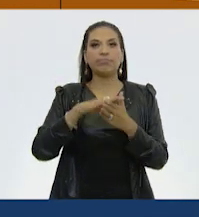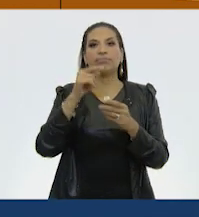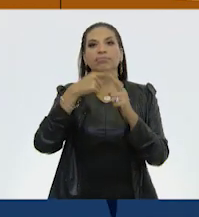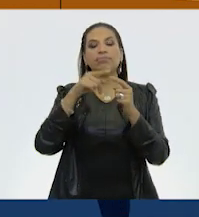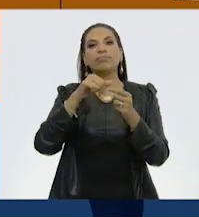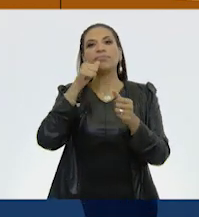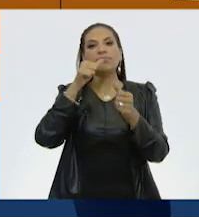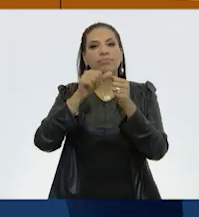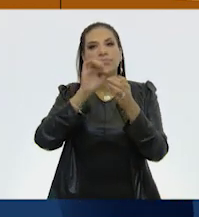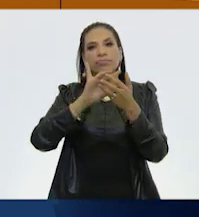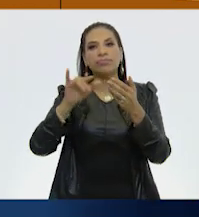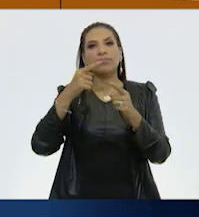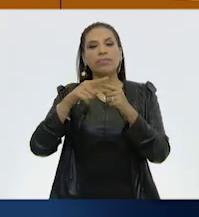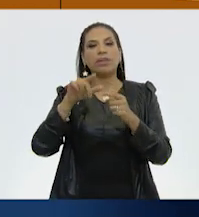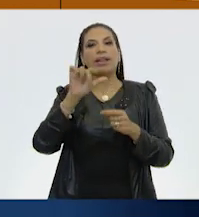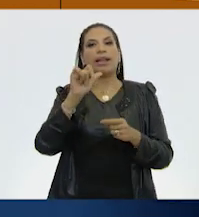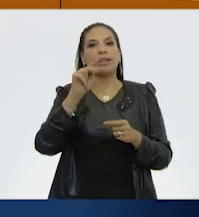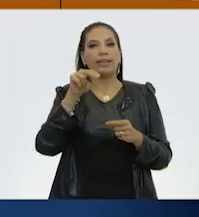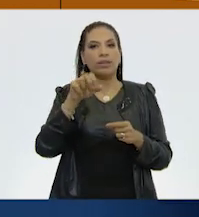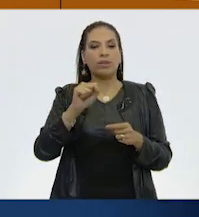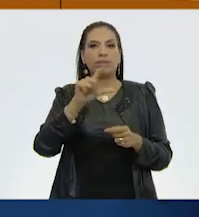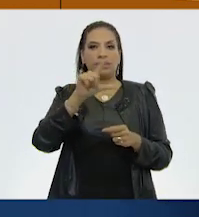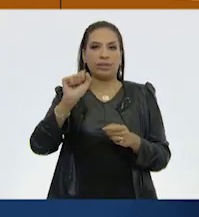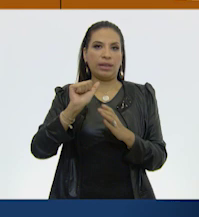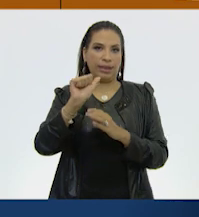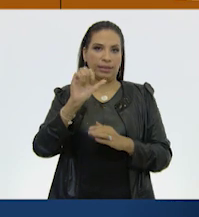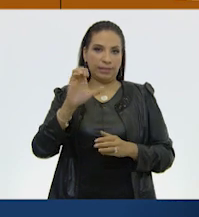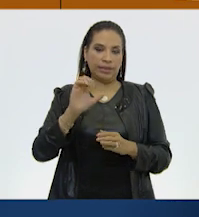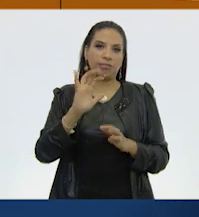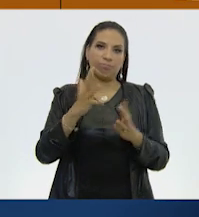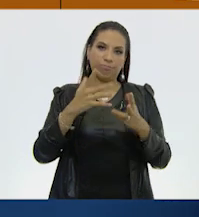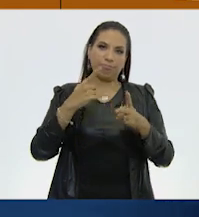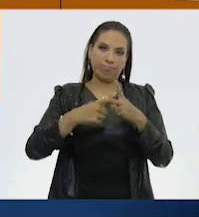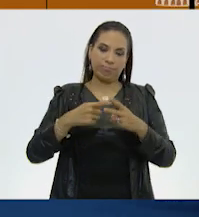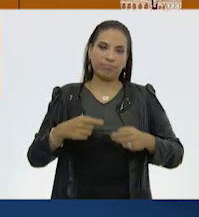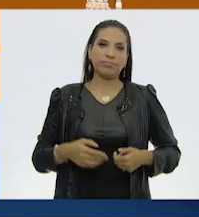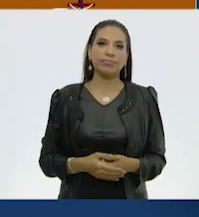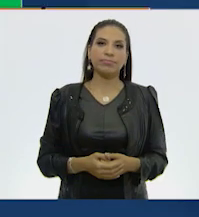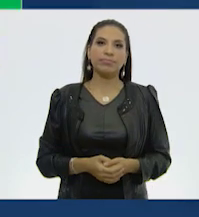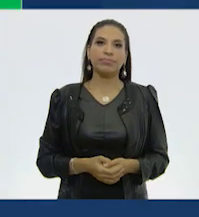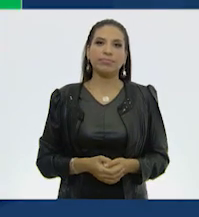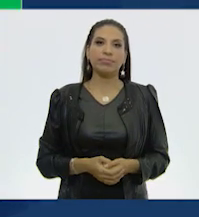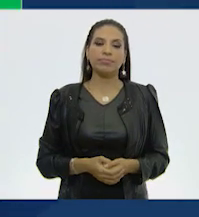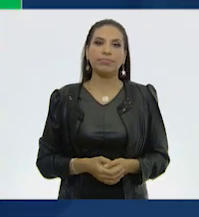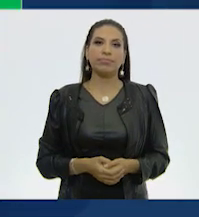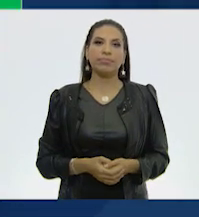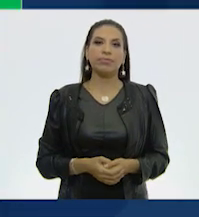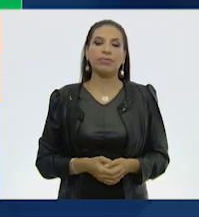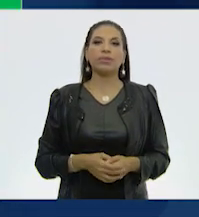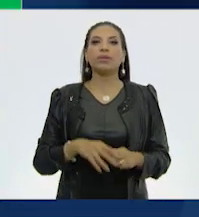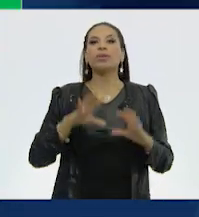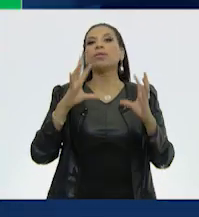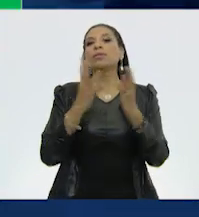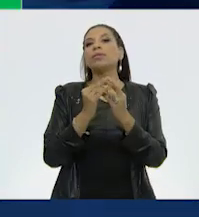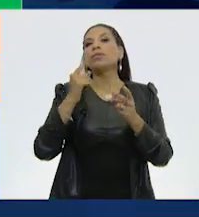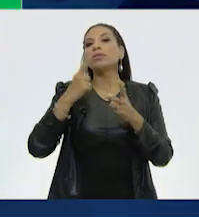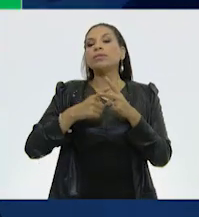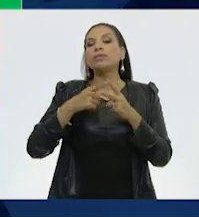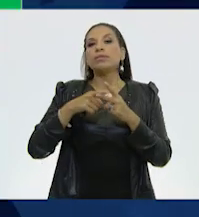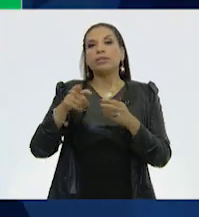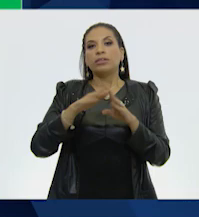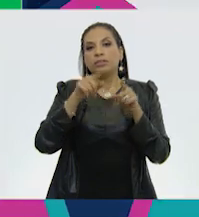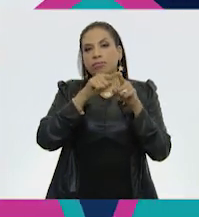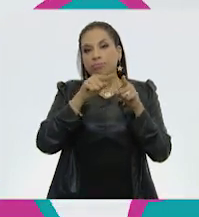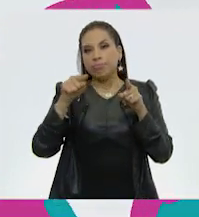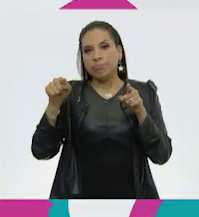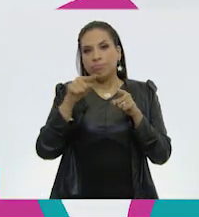alfabética etrusca y latina en el 700 a.C. aproximadamente. Ya con esto registrado en nuestra línea